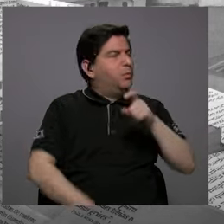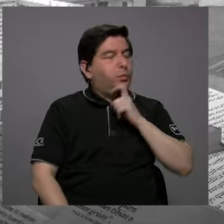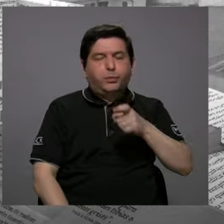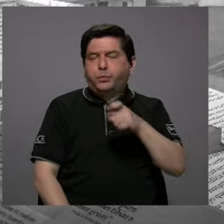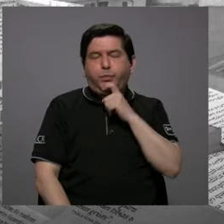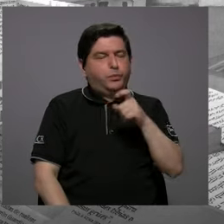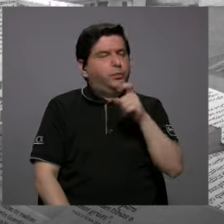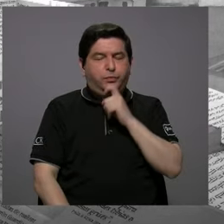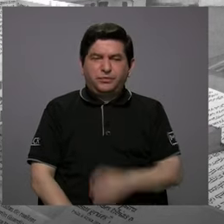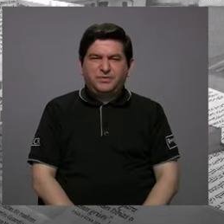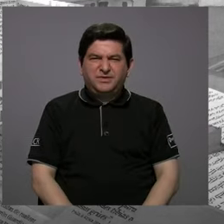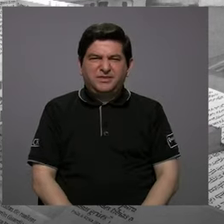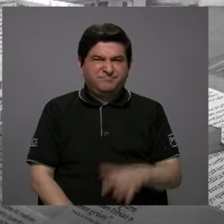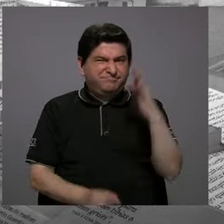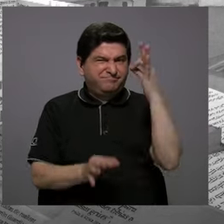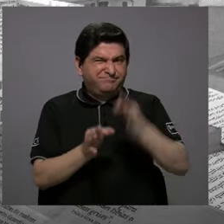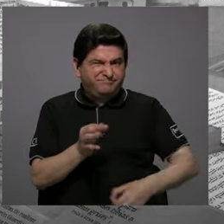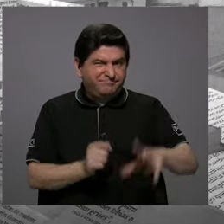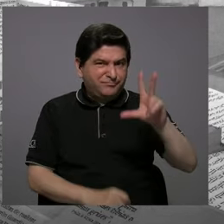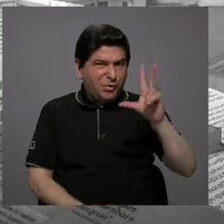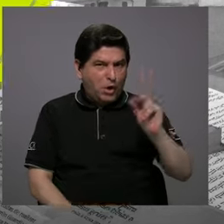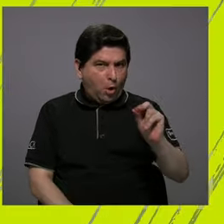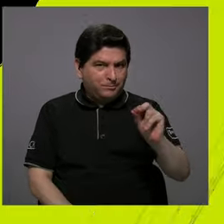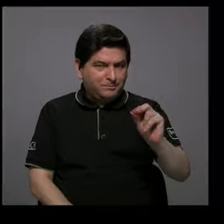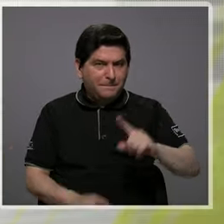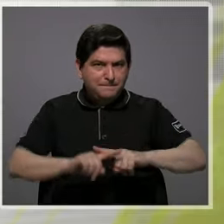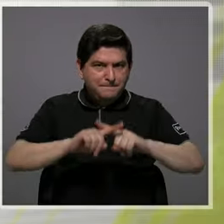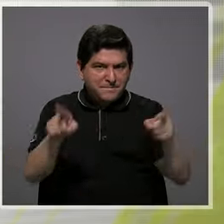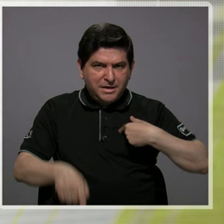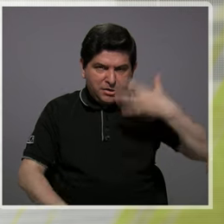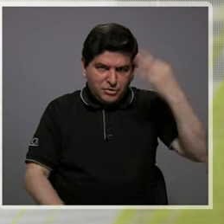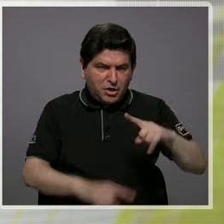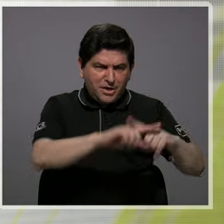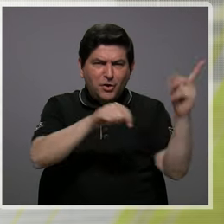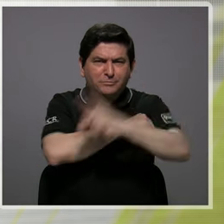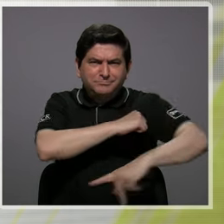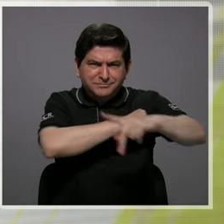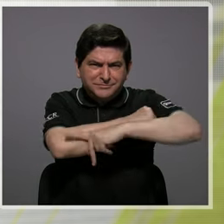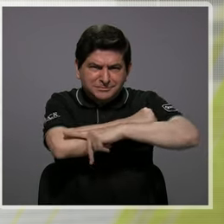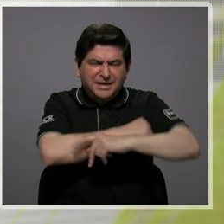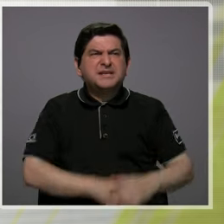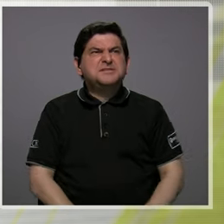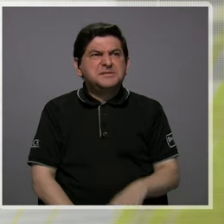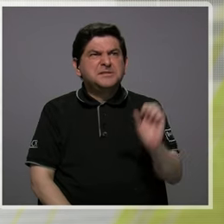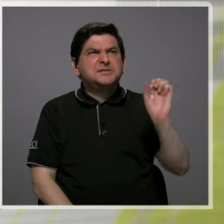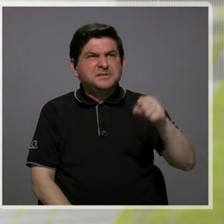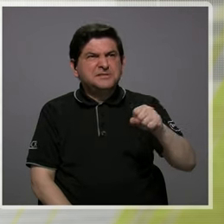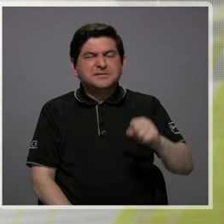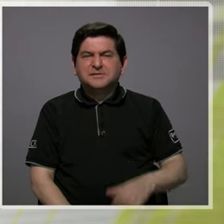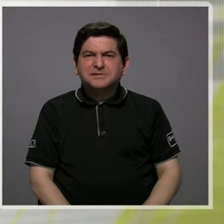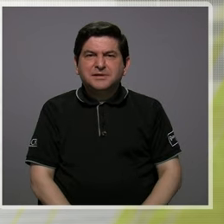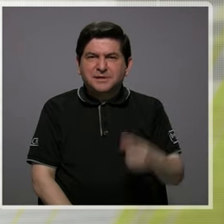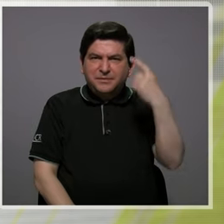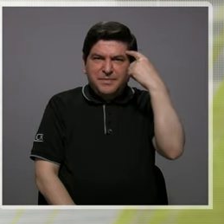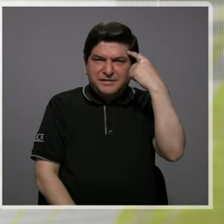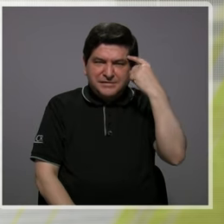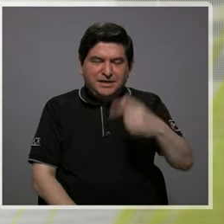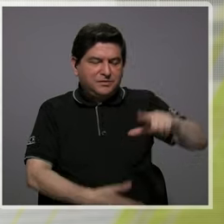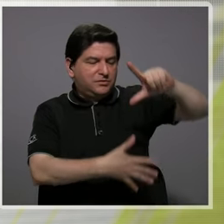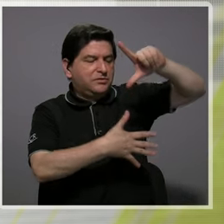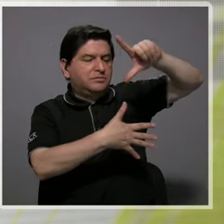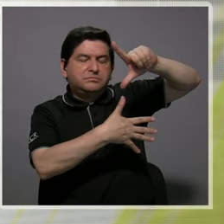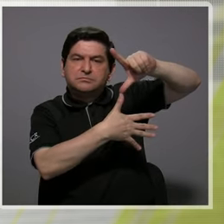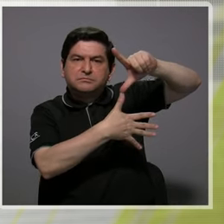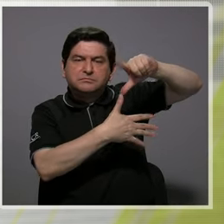mucho No fue algo sencillo pero creo que varios países si varios países de de de América